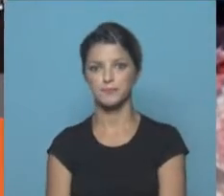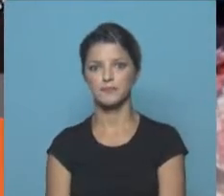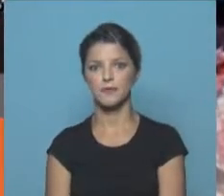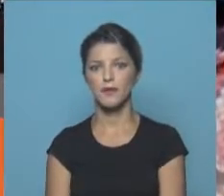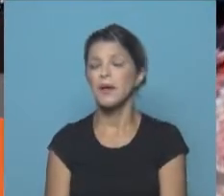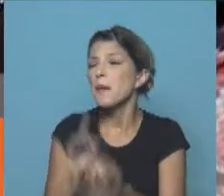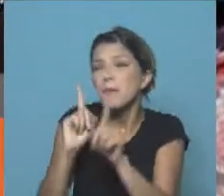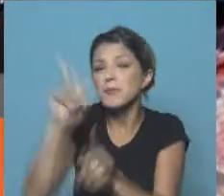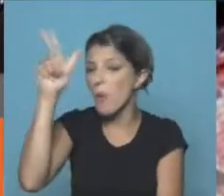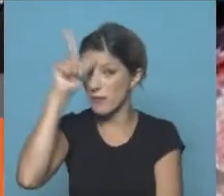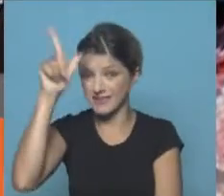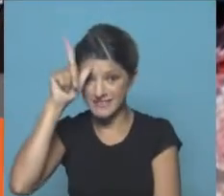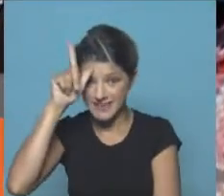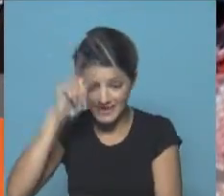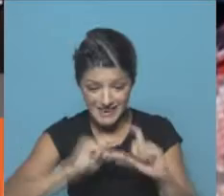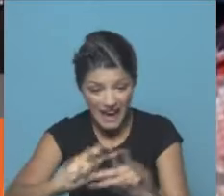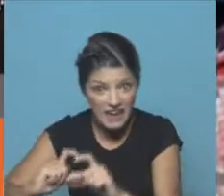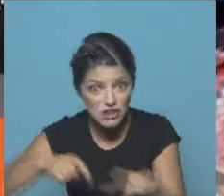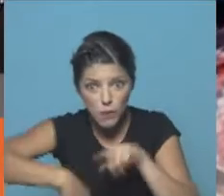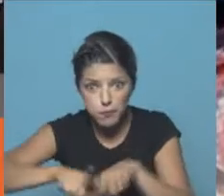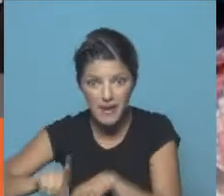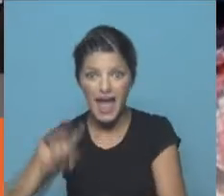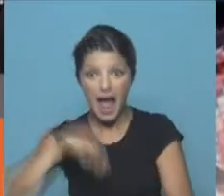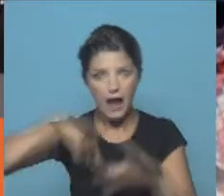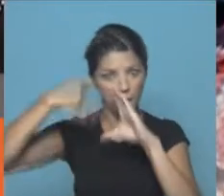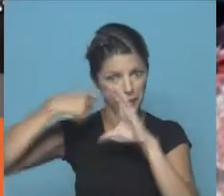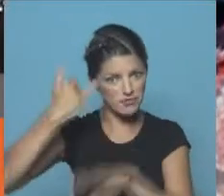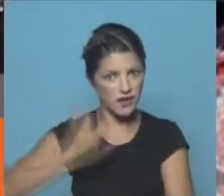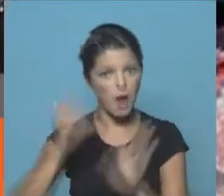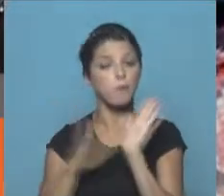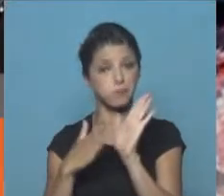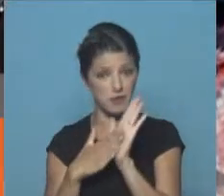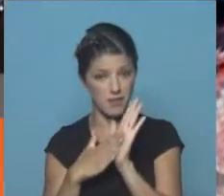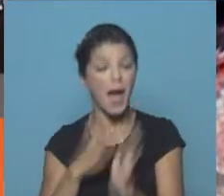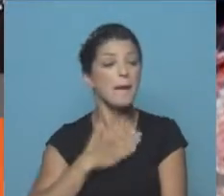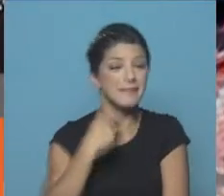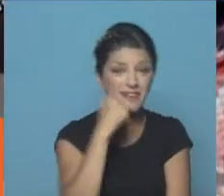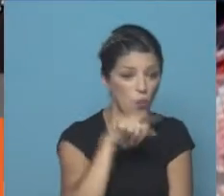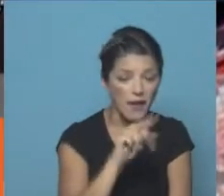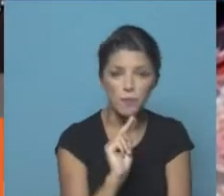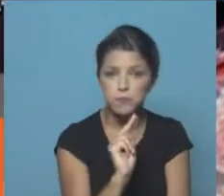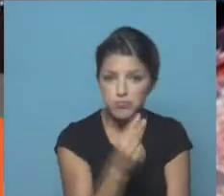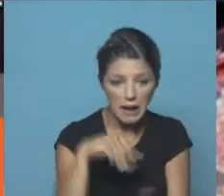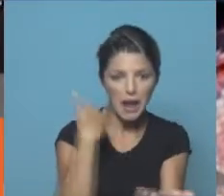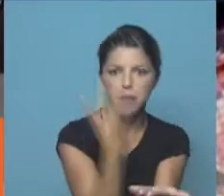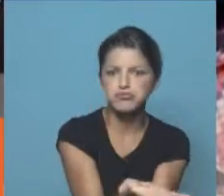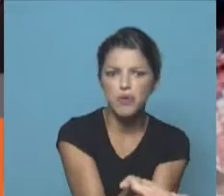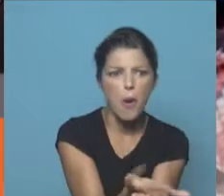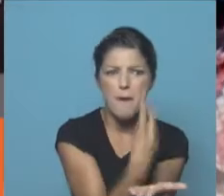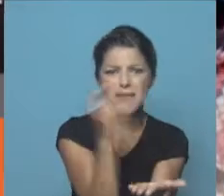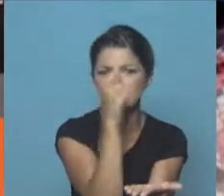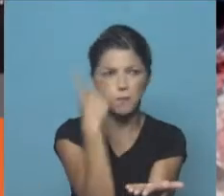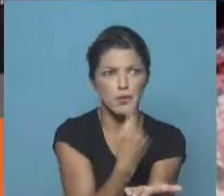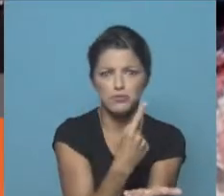los casquillos y la gente filmaron todo y está todo filmado. Y a mi hijo lo dejaron tirado ahí 20 minutos, se borraron todo,